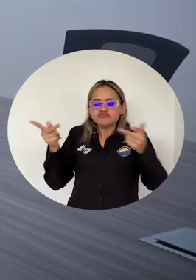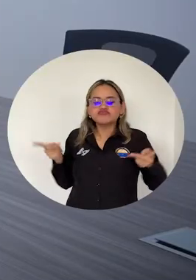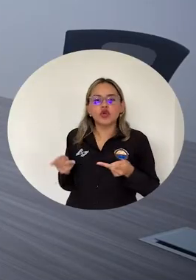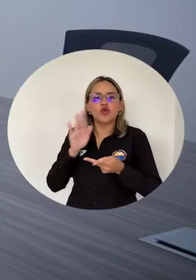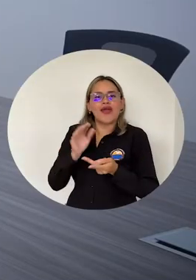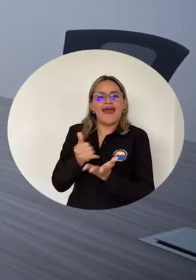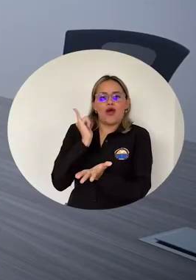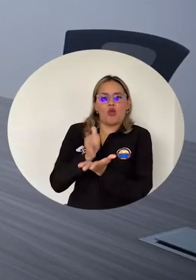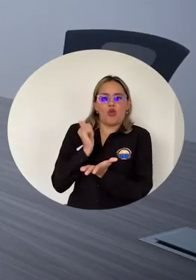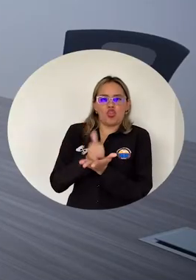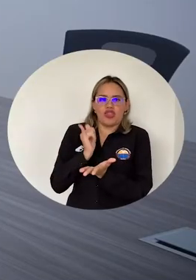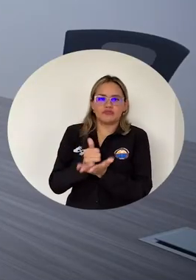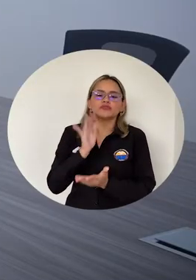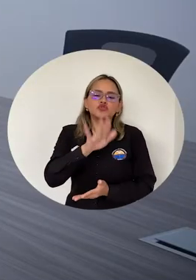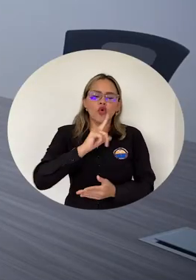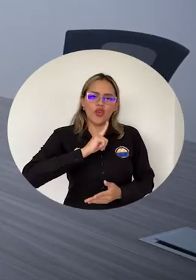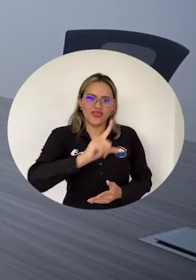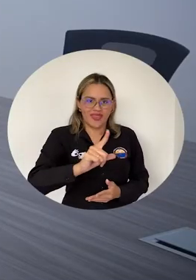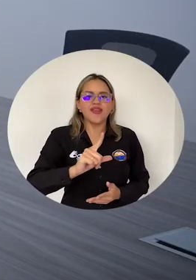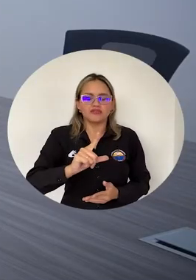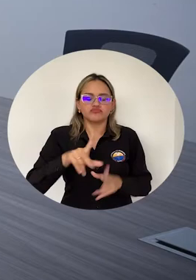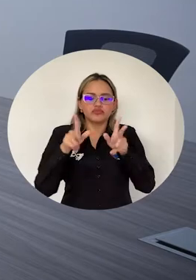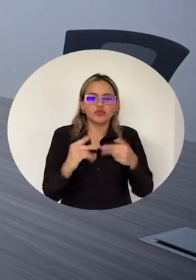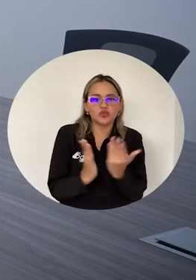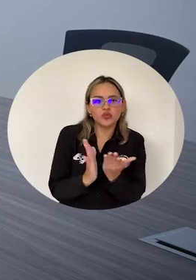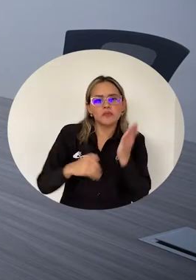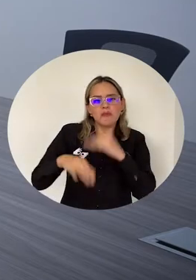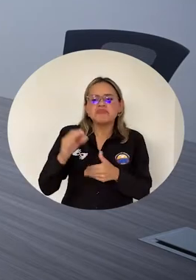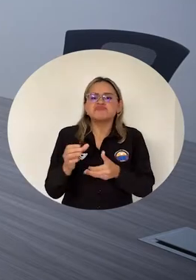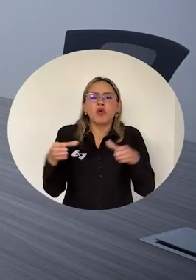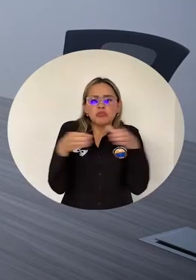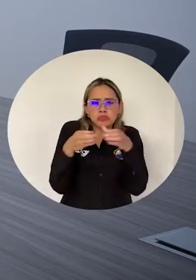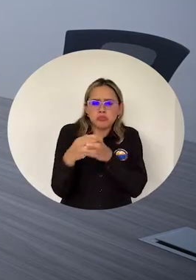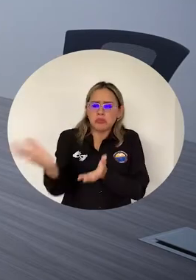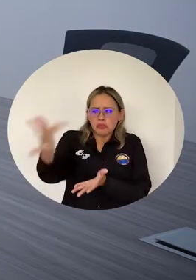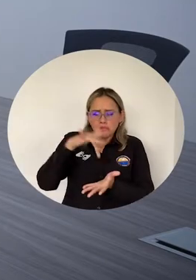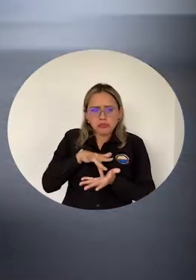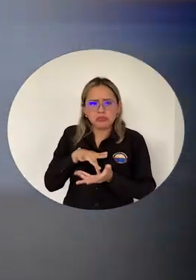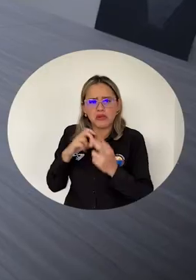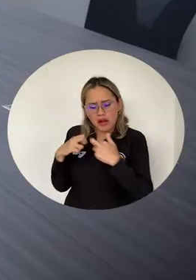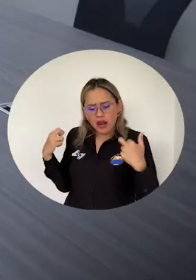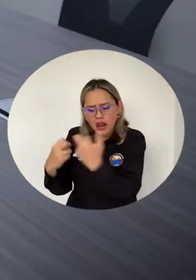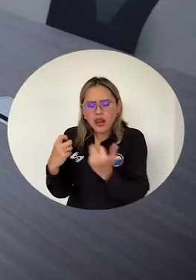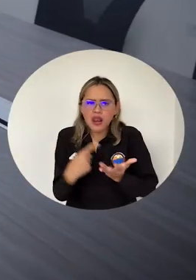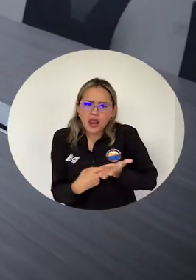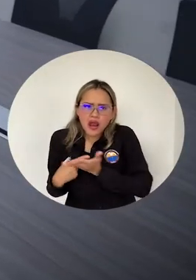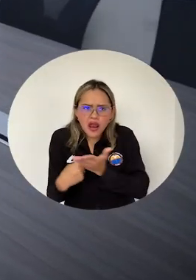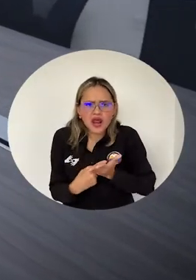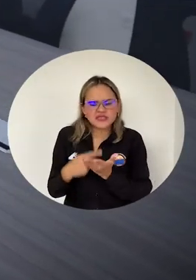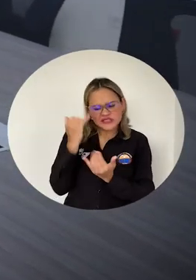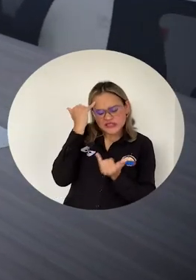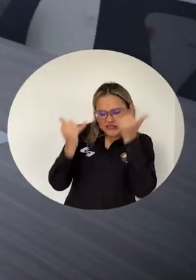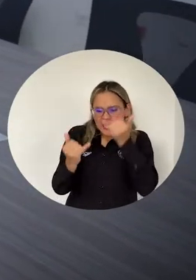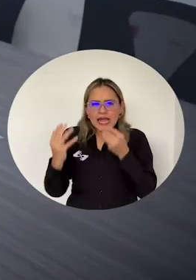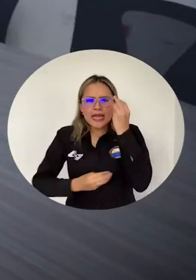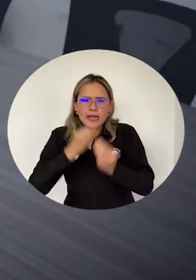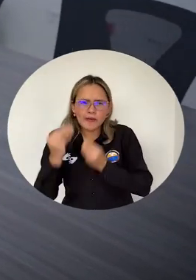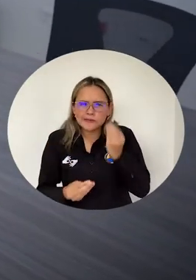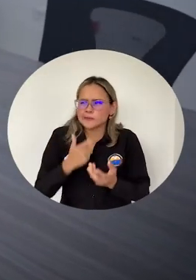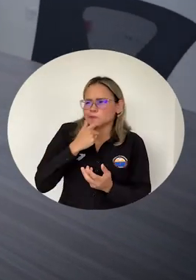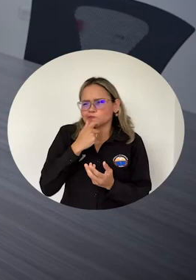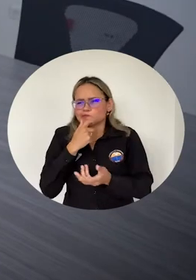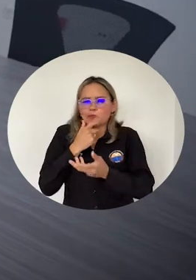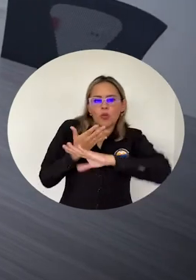juntas de nuestro Centro del Liderazgo Estudiantil En este espacio todas las organizaciones podrán venir, realizar procesos de planificación, de